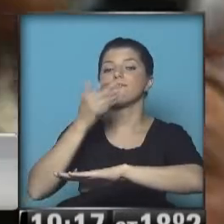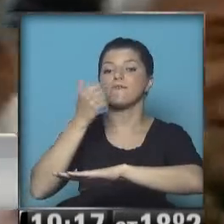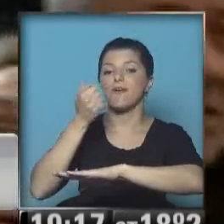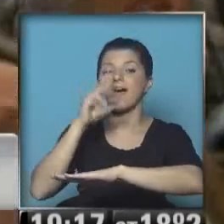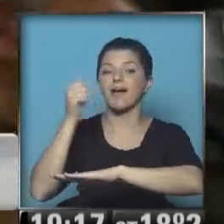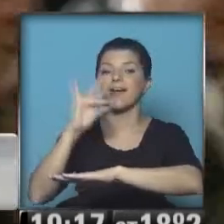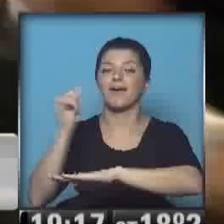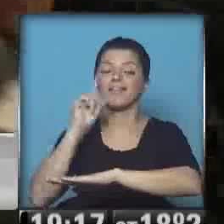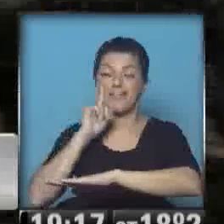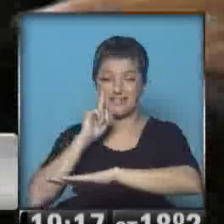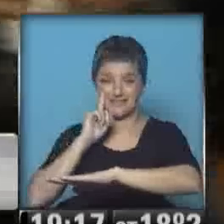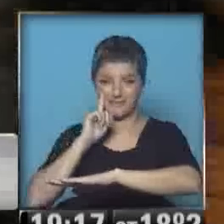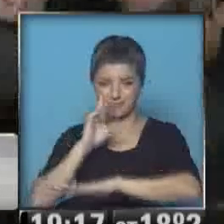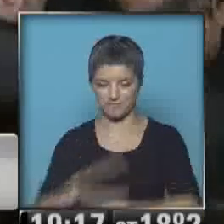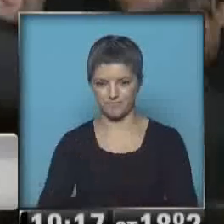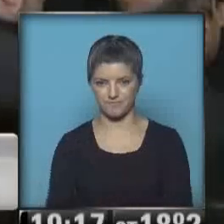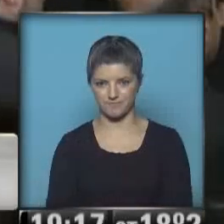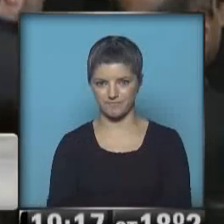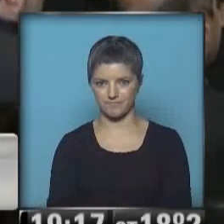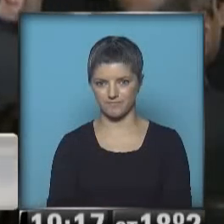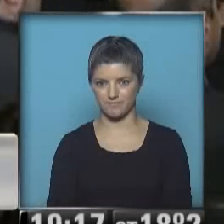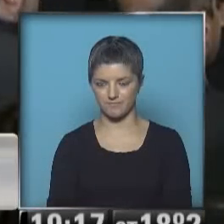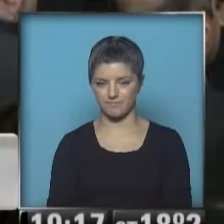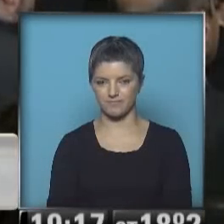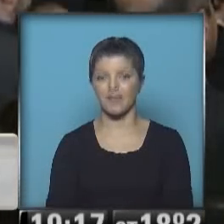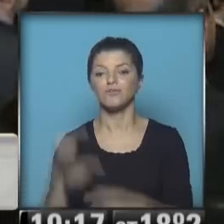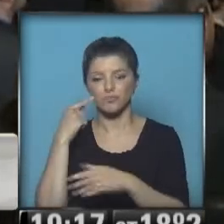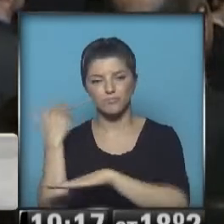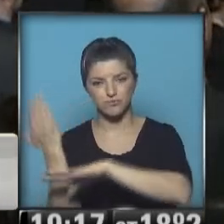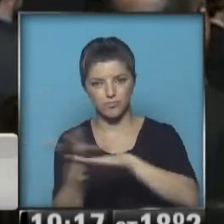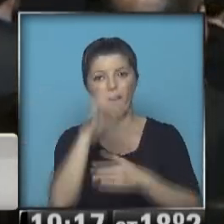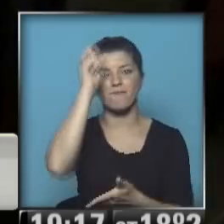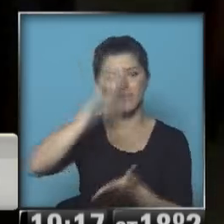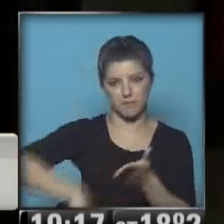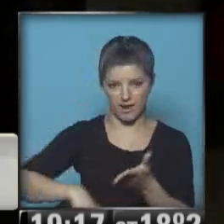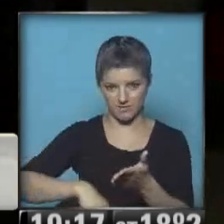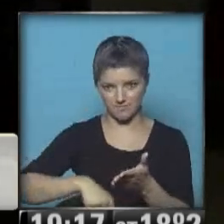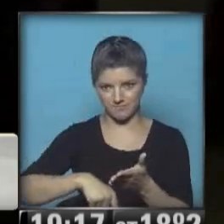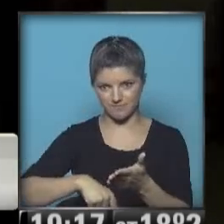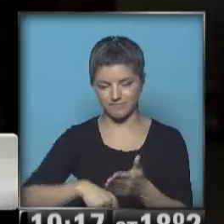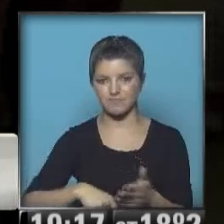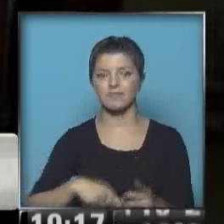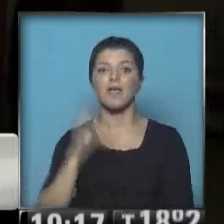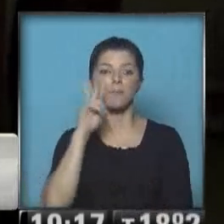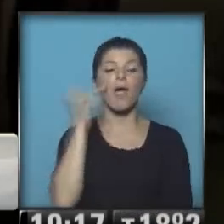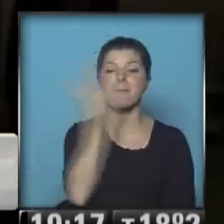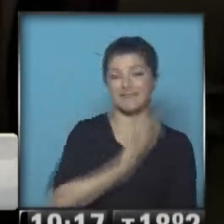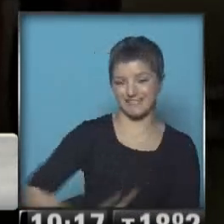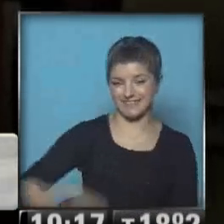y cableros también. Plástico. Se acerca al estrado entonces a firmar este contrato frente a la presidenta de la